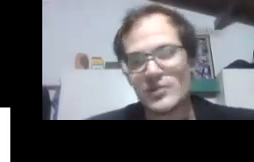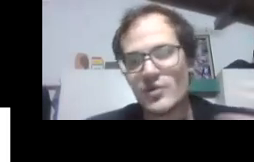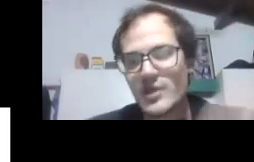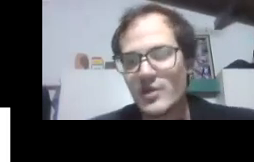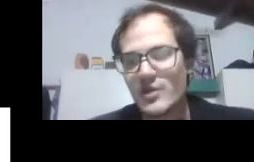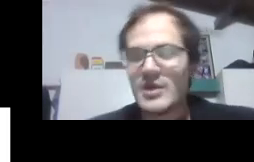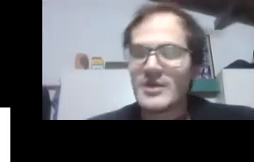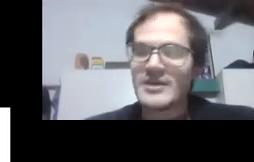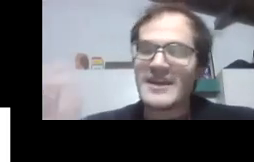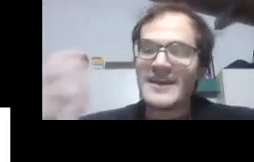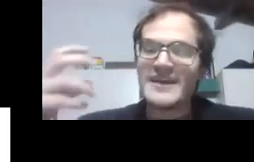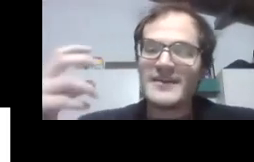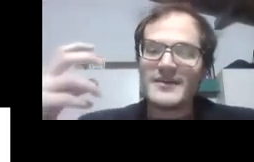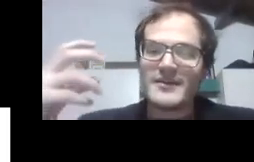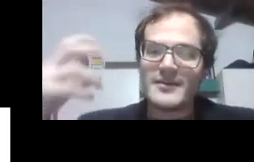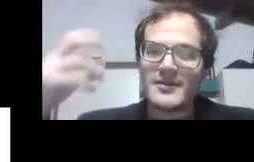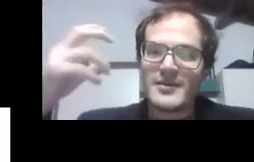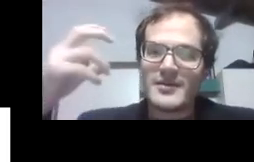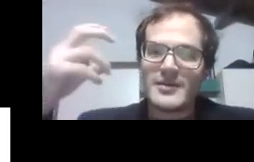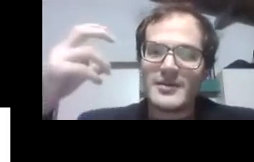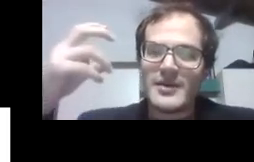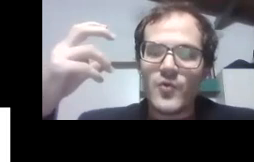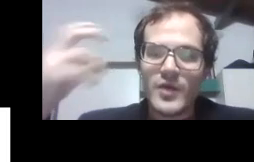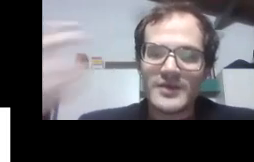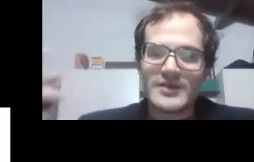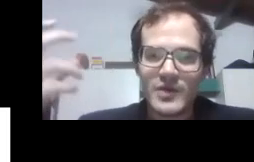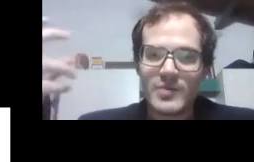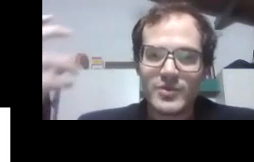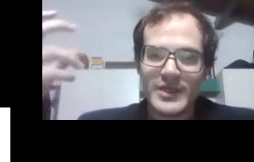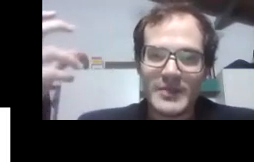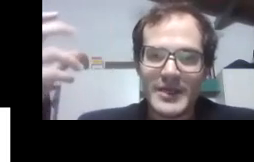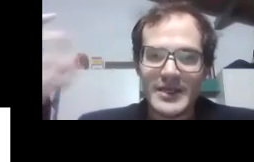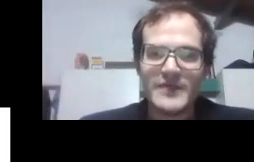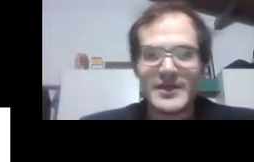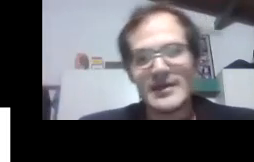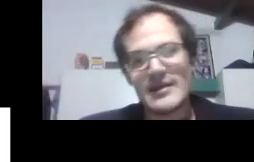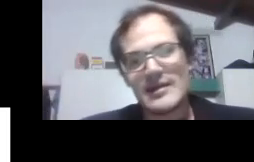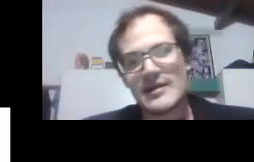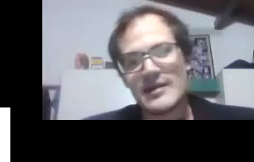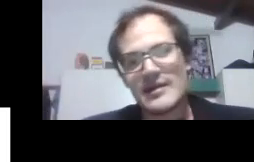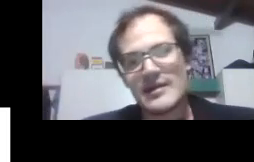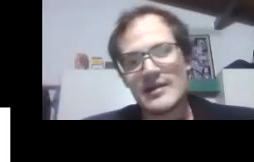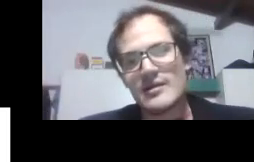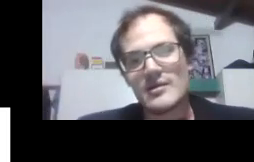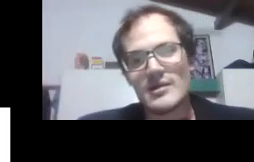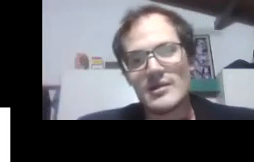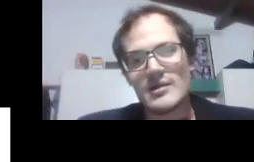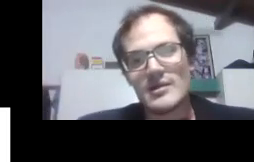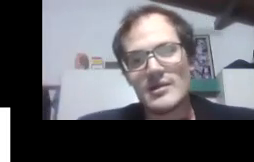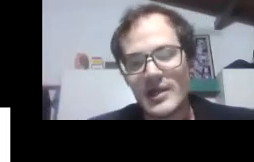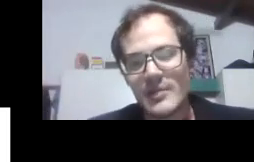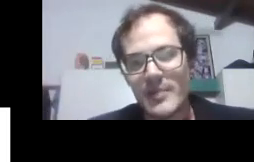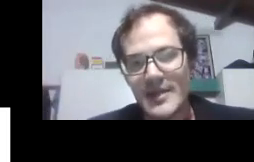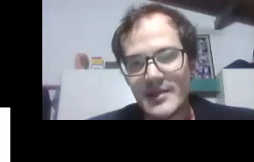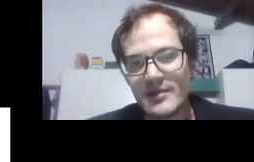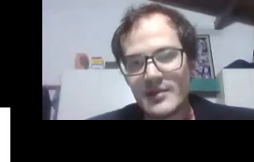son los criollos, que encuentran una oportunidad magnífica en la invasión